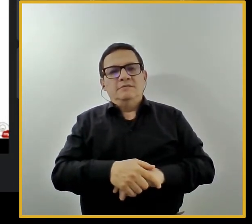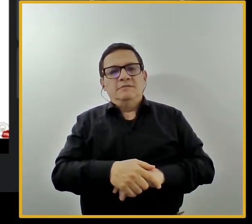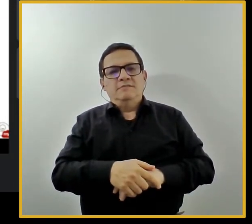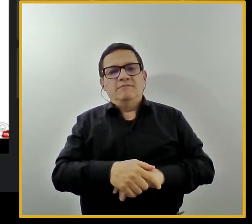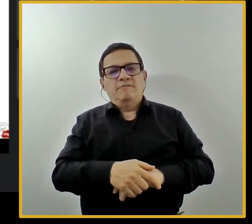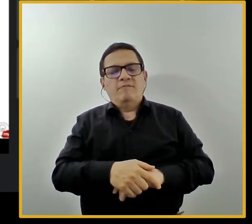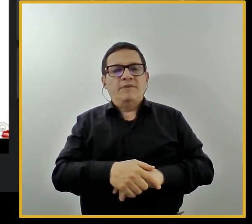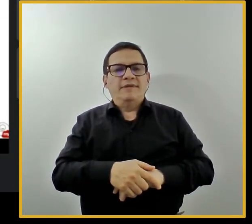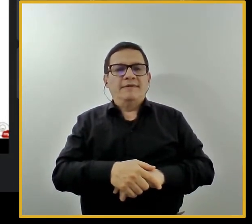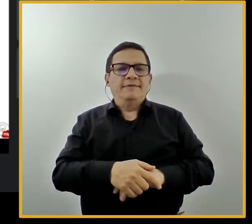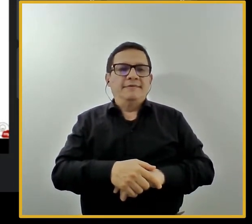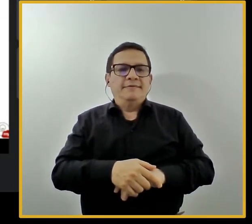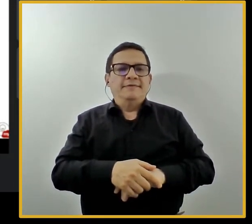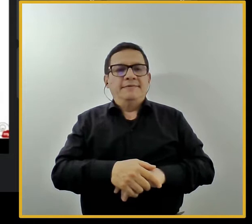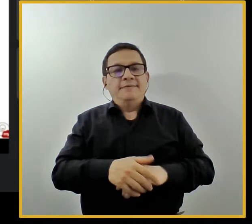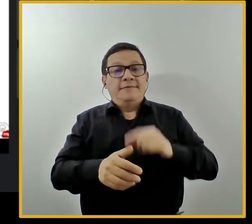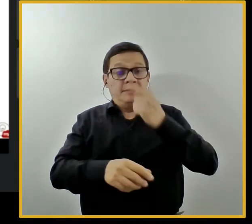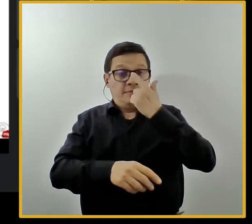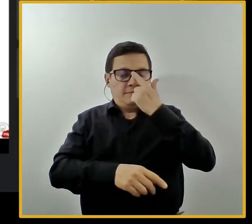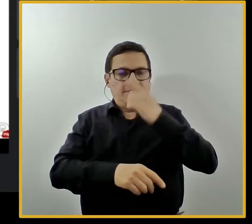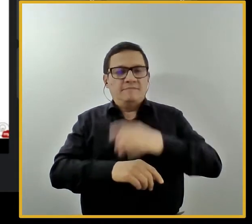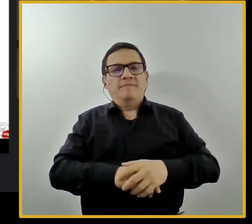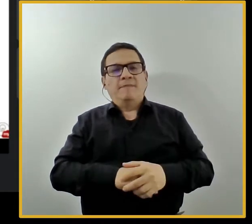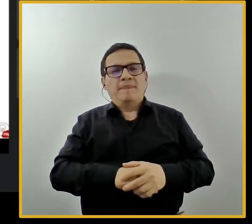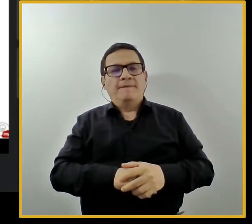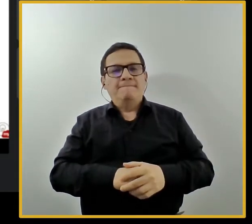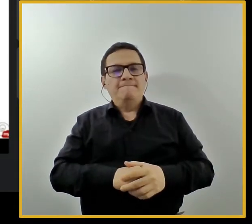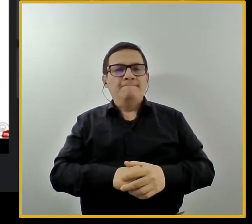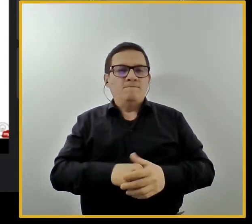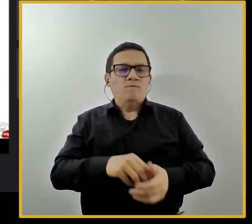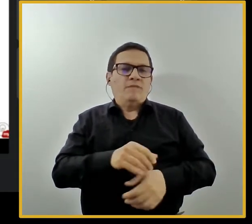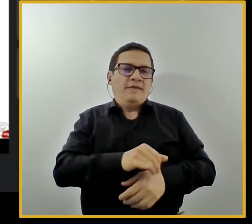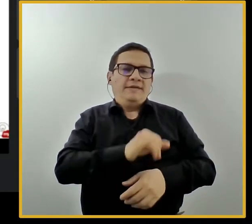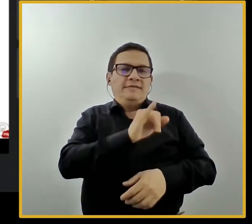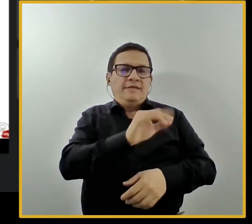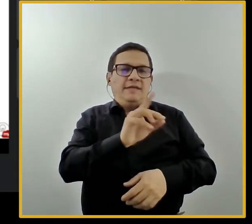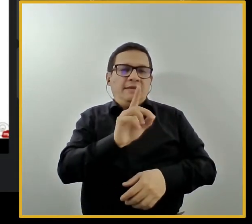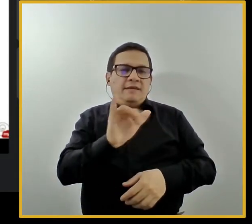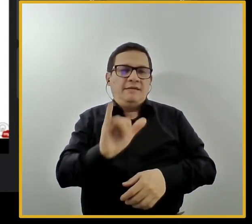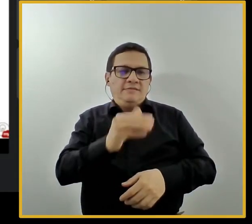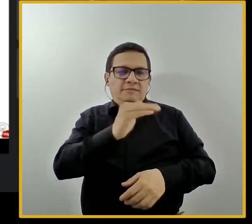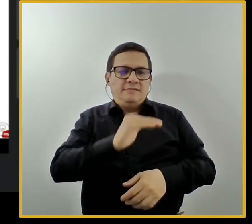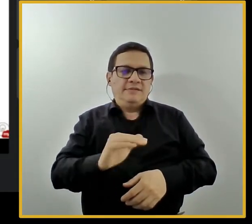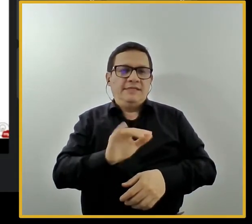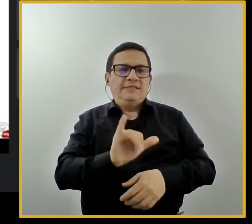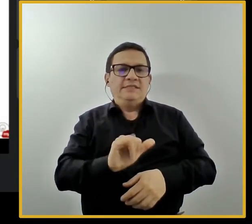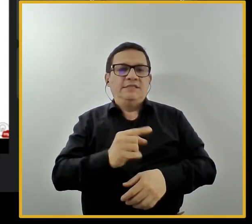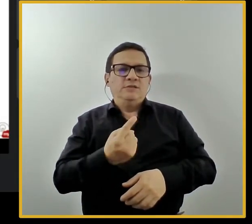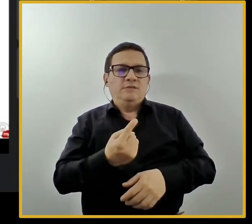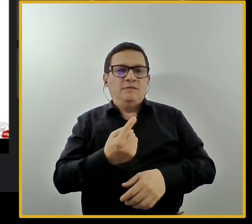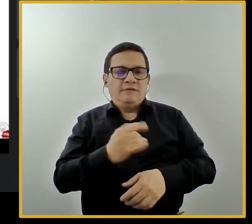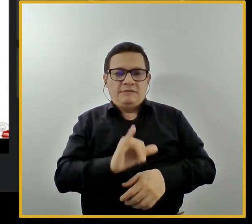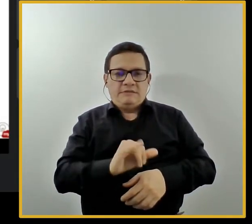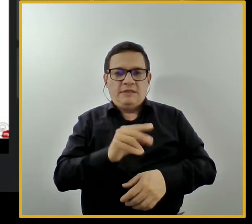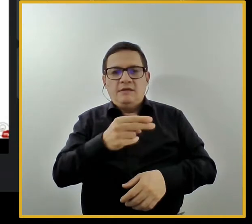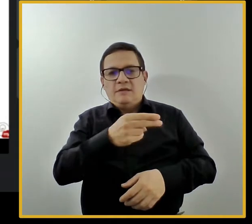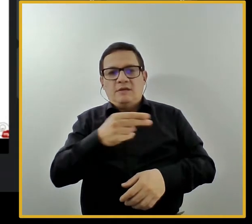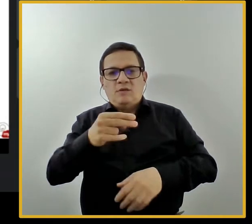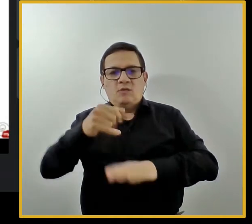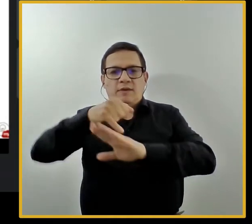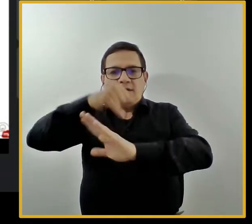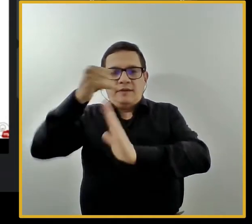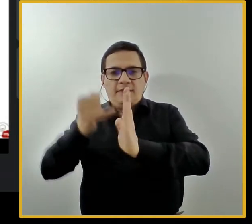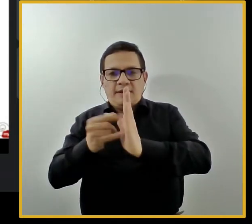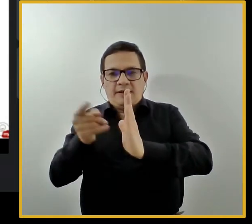de 1 sobre y por dy es igual a la integral. Recordemos que acá yo por una